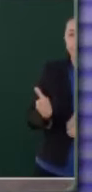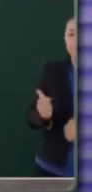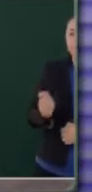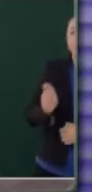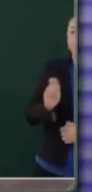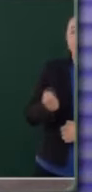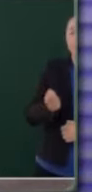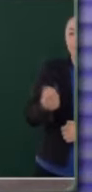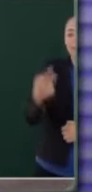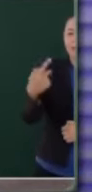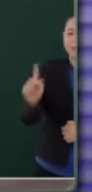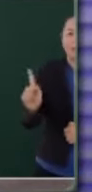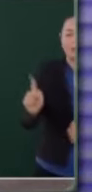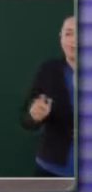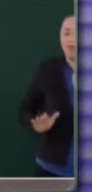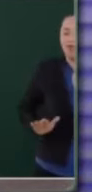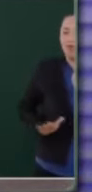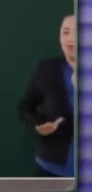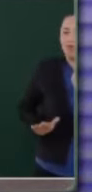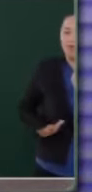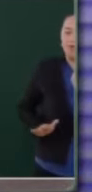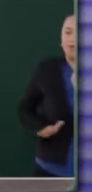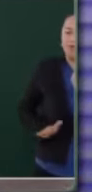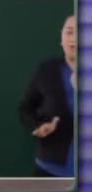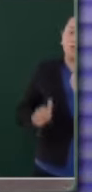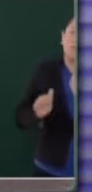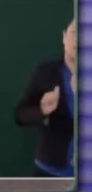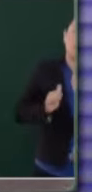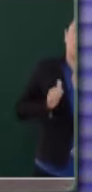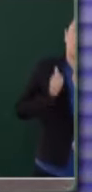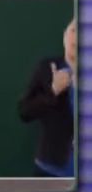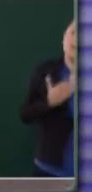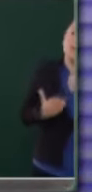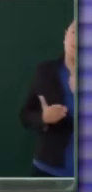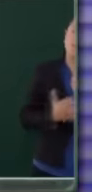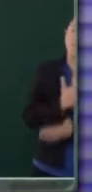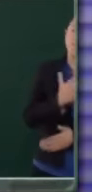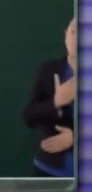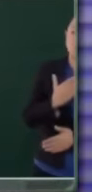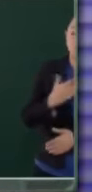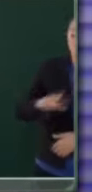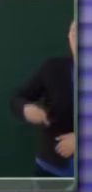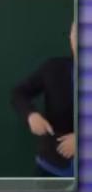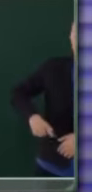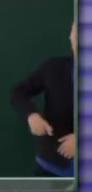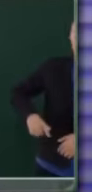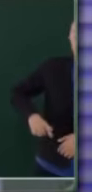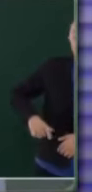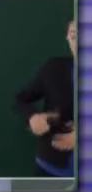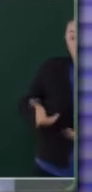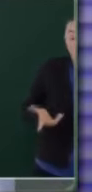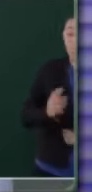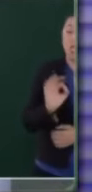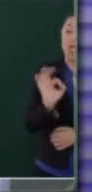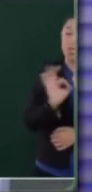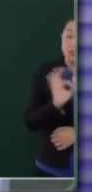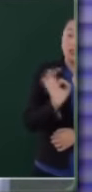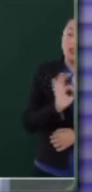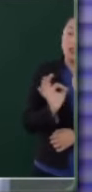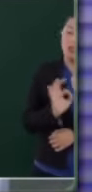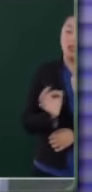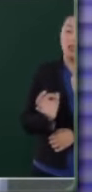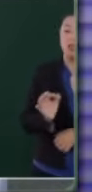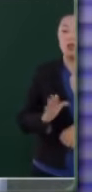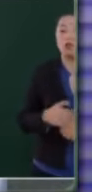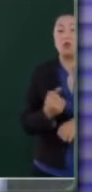En su rueda de prensa matinal denominada La Mañanera, Manuel López Obrador, presidente de México, dice que para decir que Jorge Glass es un delincuente, lo